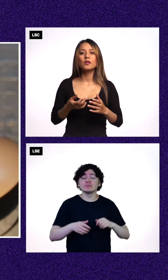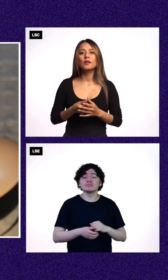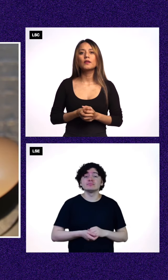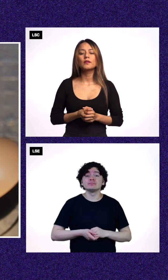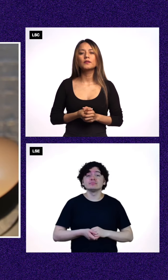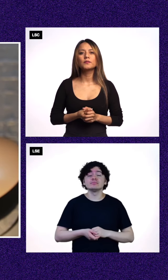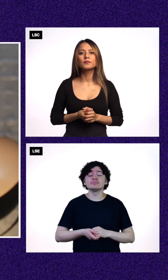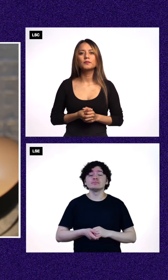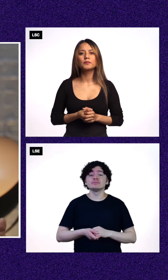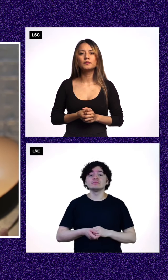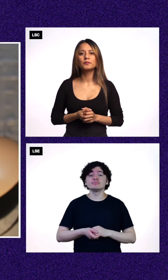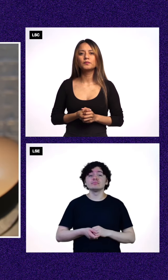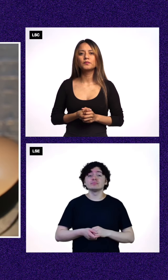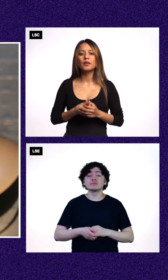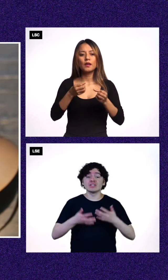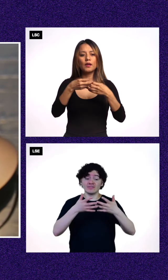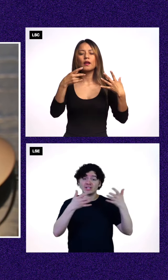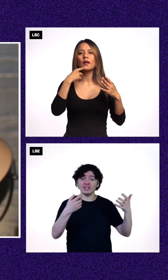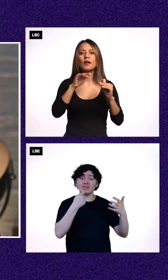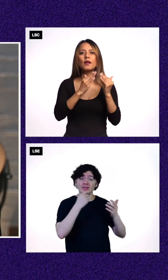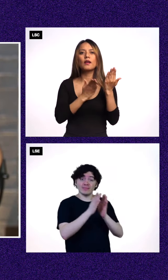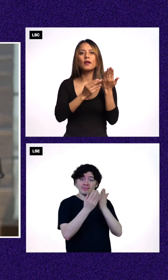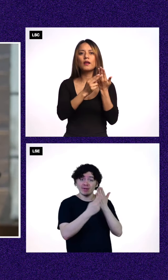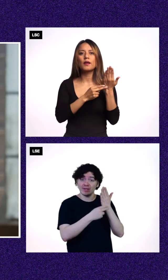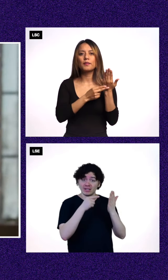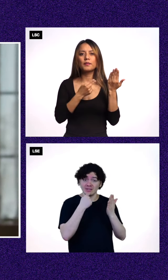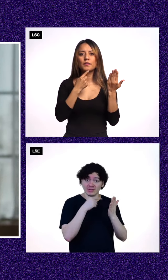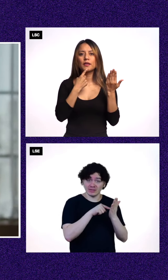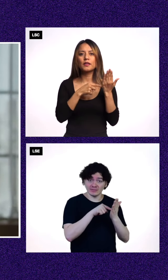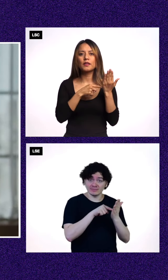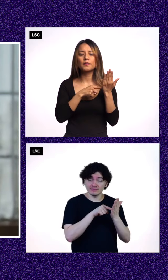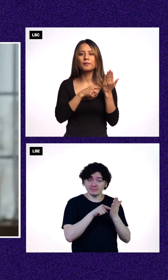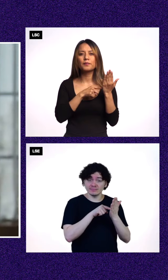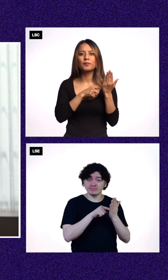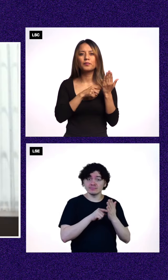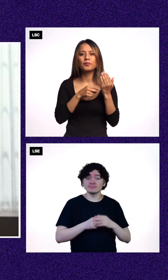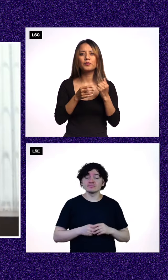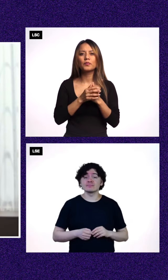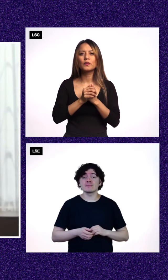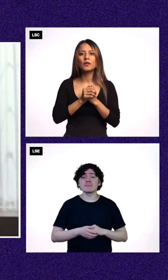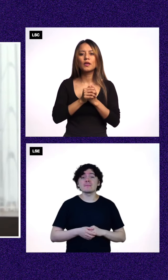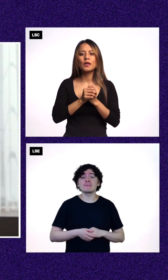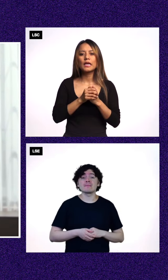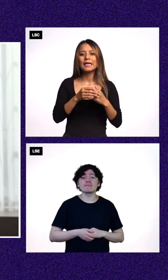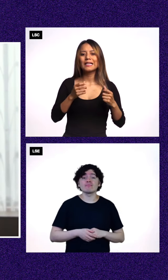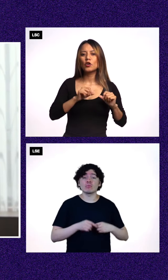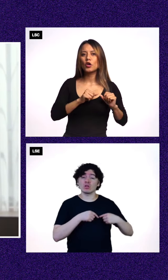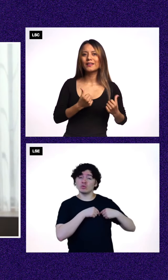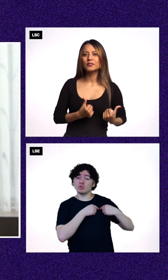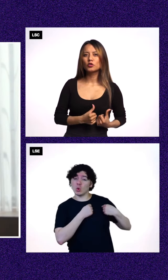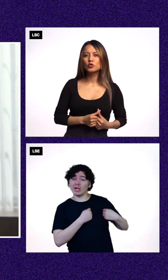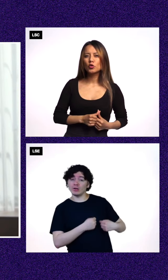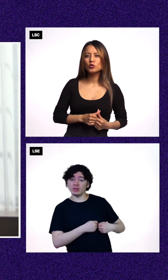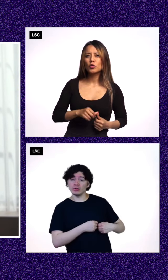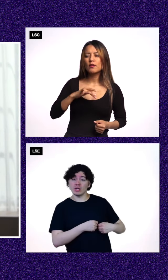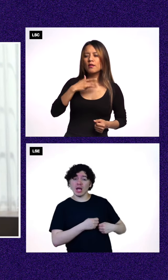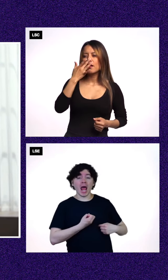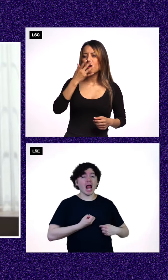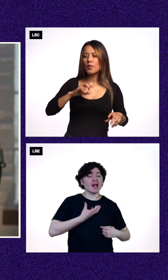versículo 25, dice, la angustia abate al corazón del hombre, pero una palabra amable lo